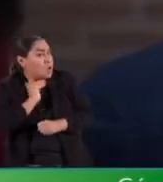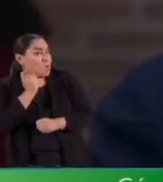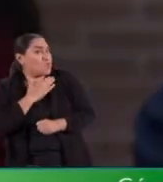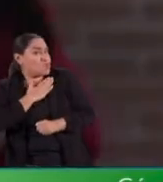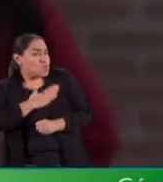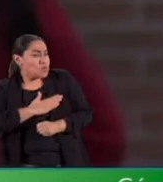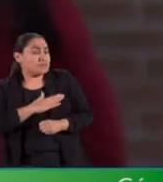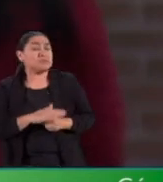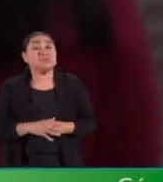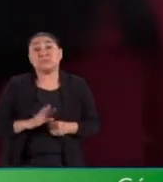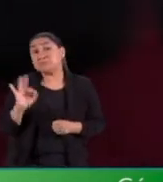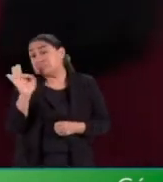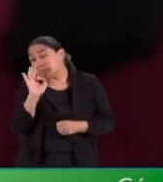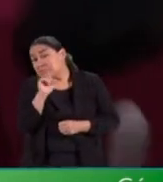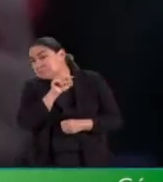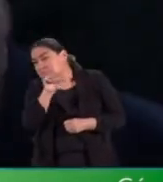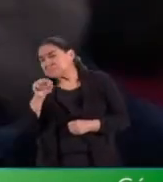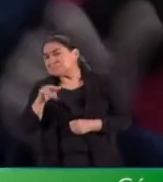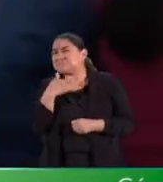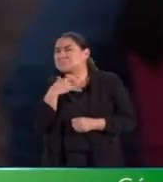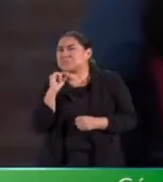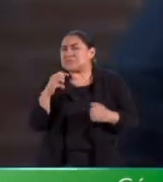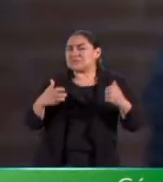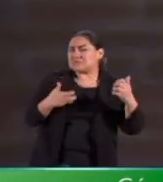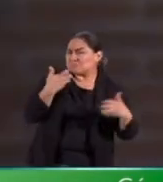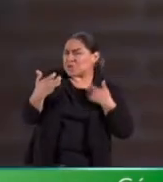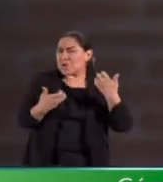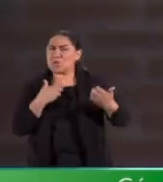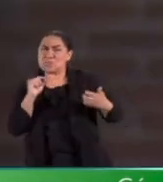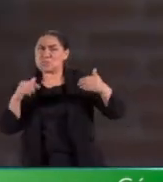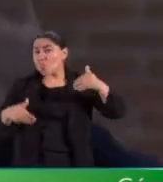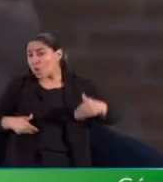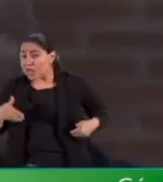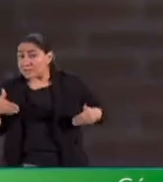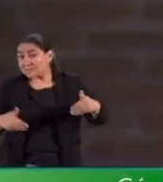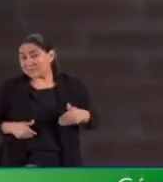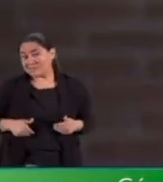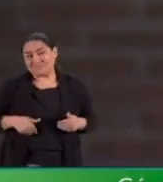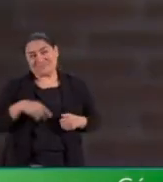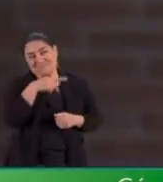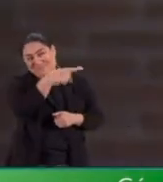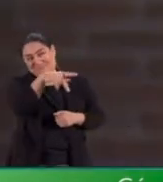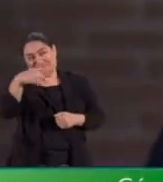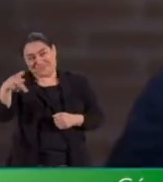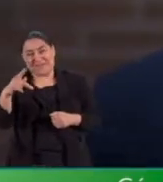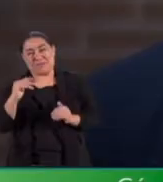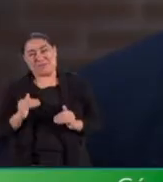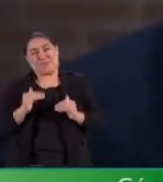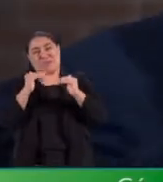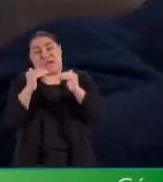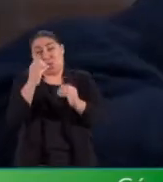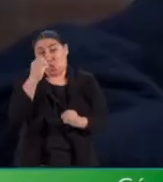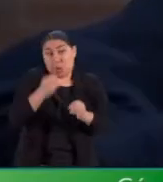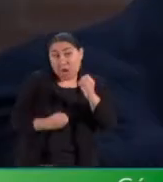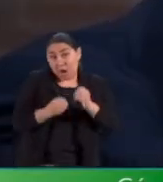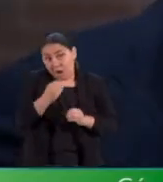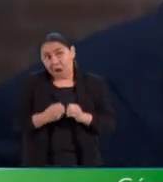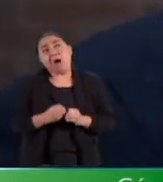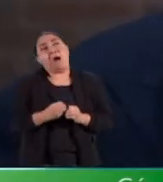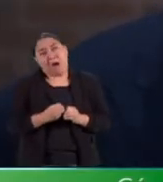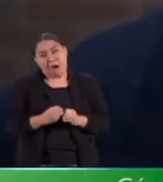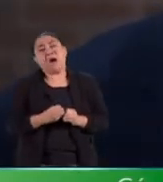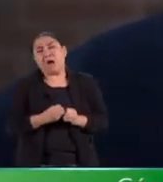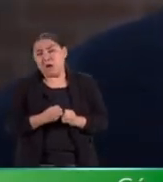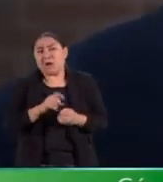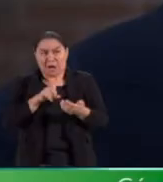Si tanto les molesta, si tanta irritación les provoca quienes son ministros de la Corte actual, elijan ministros